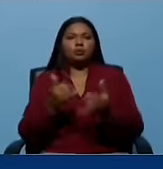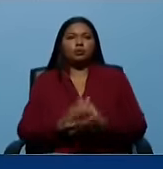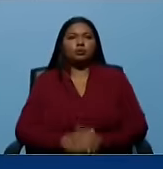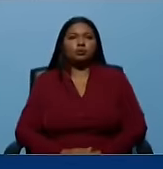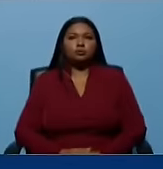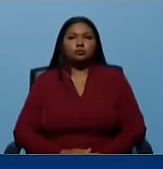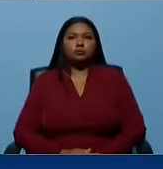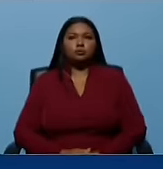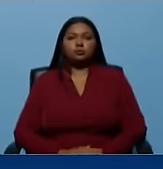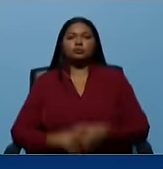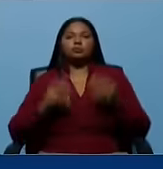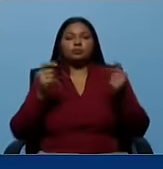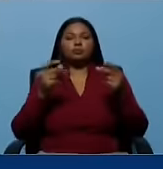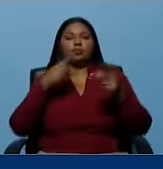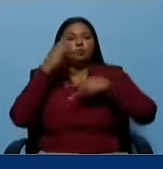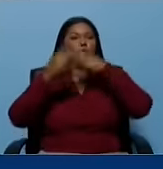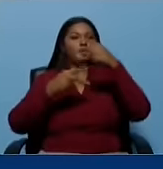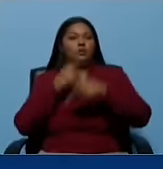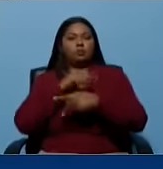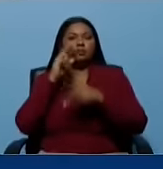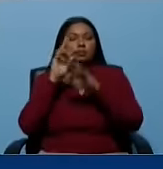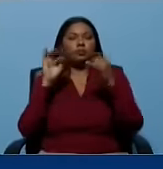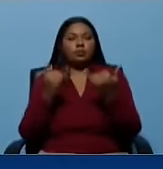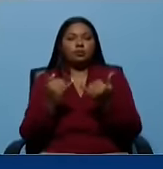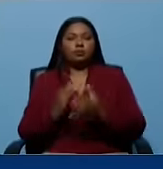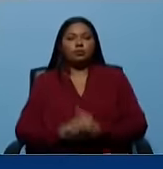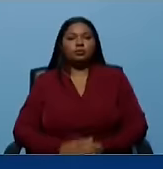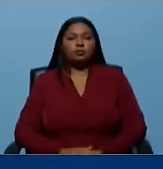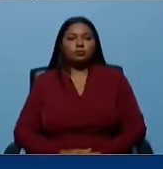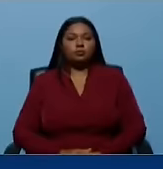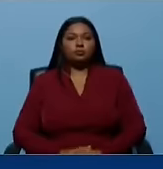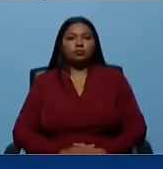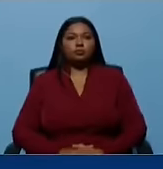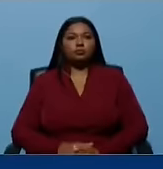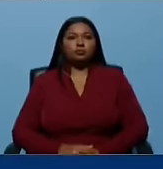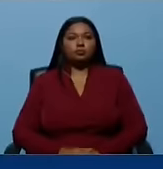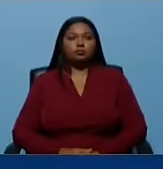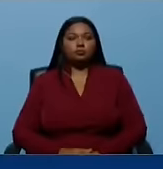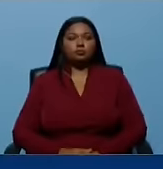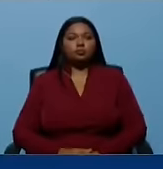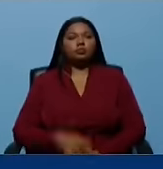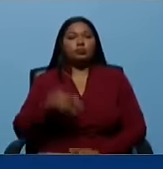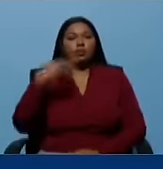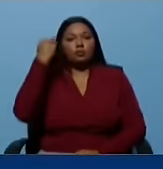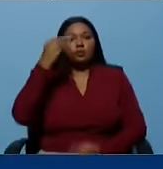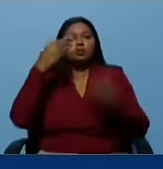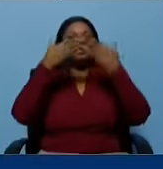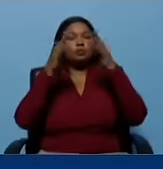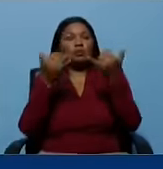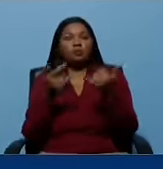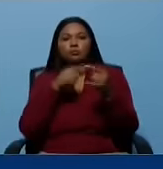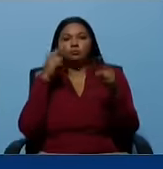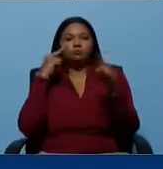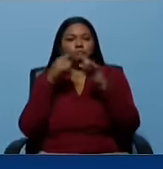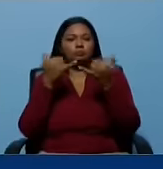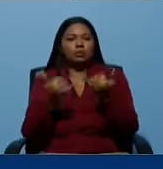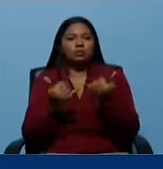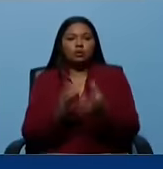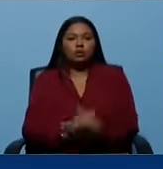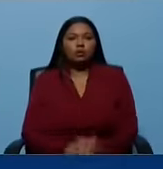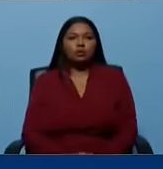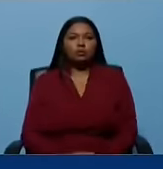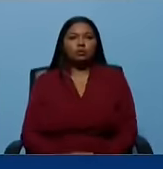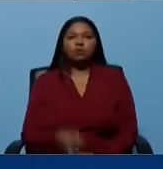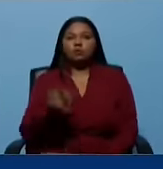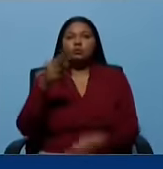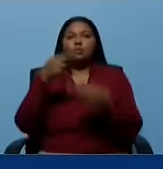política eso es una realidad no eso es una realidad y ellos mismos lo di y eso crea opinión pública le pregunto eso op p cre eso es un